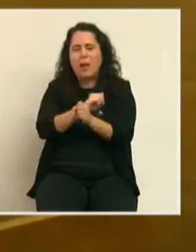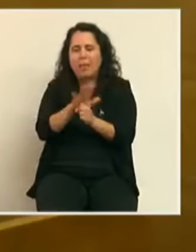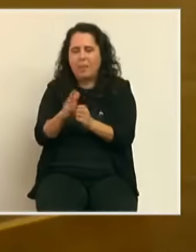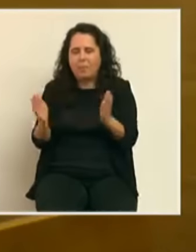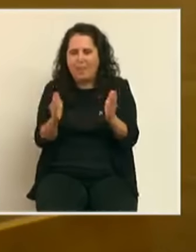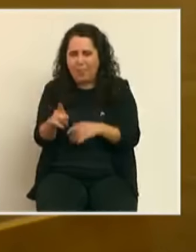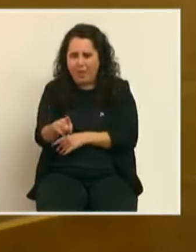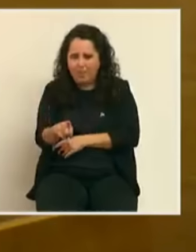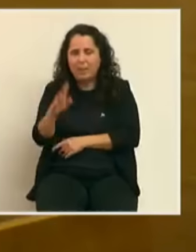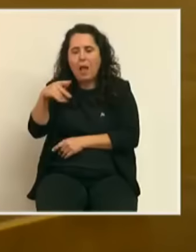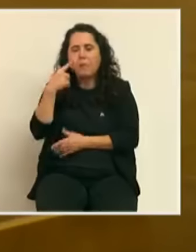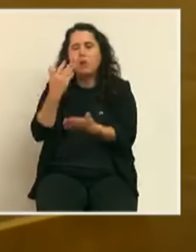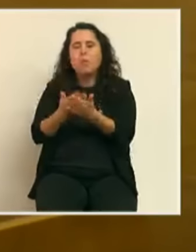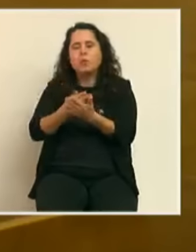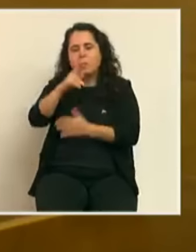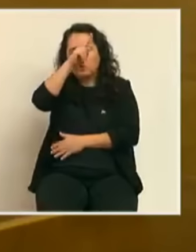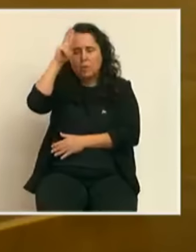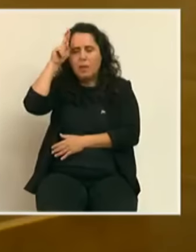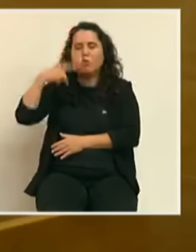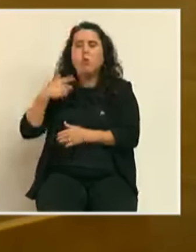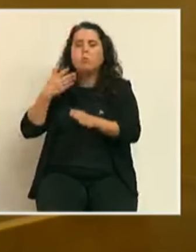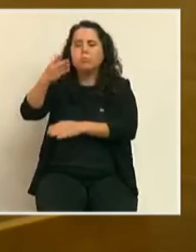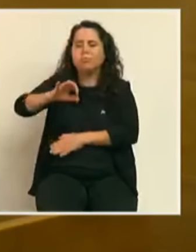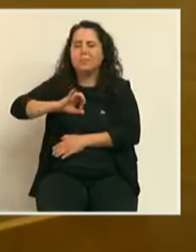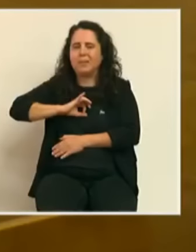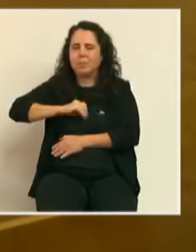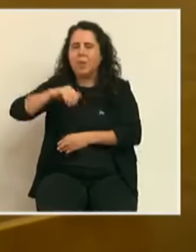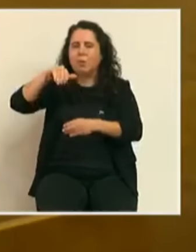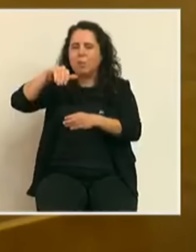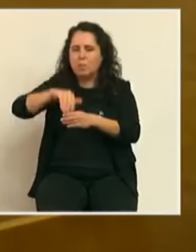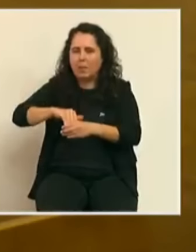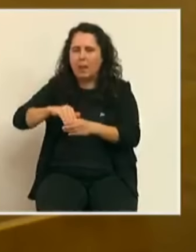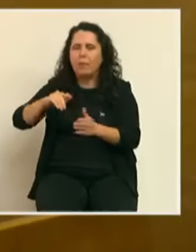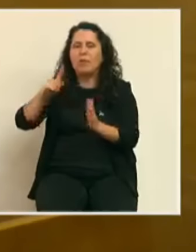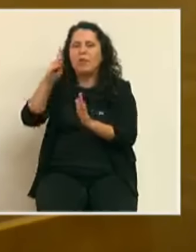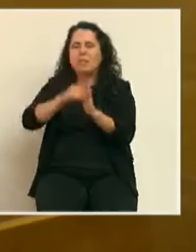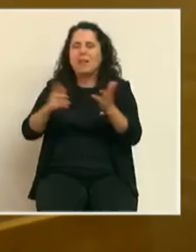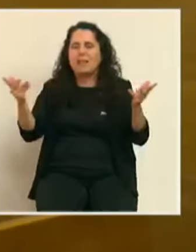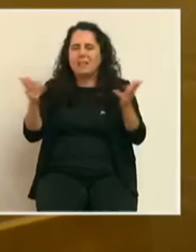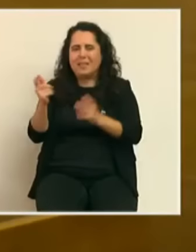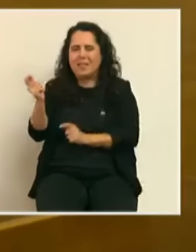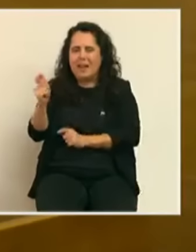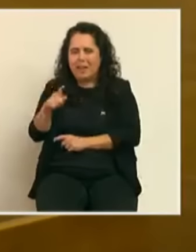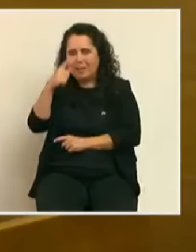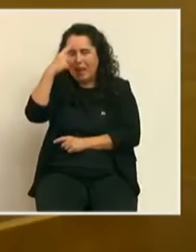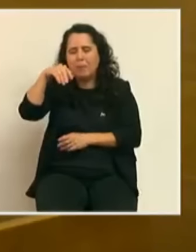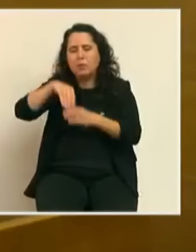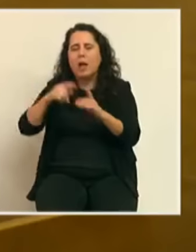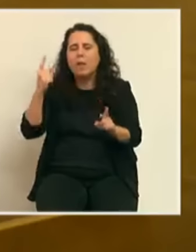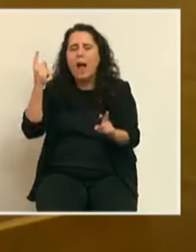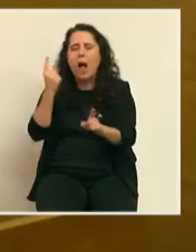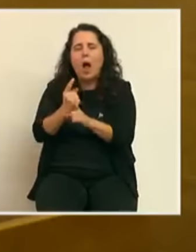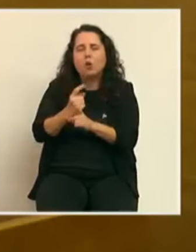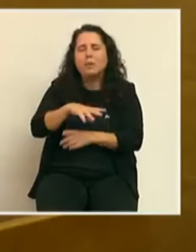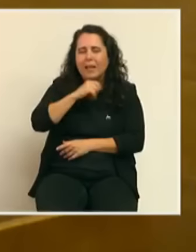demostrado en Madrid cuando estaba yo de diputado y votábamos los decretes de alarma. ¿Sabe quién votaba en contra de